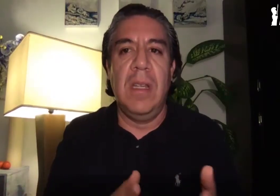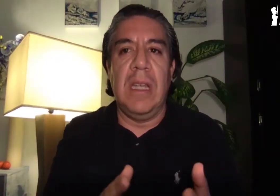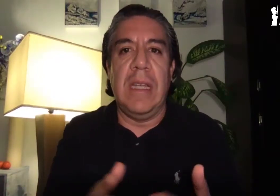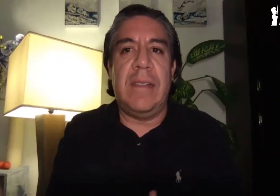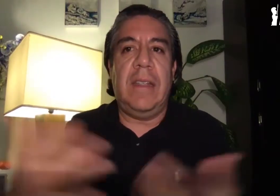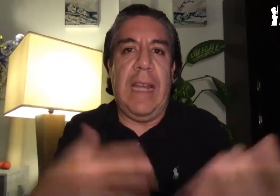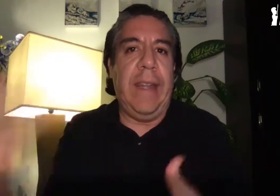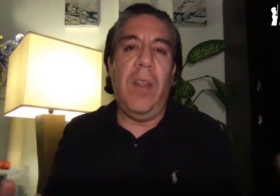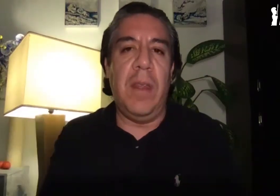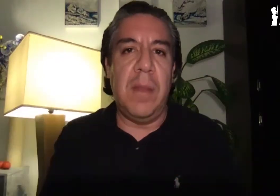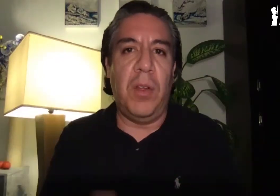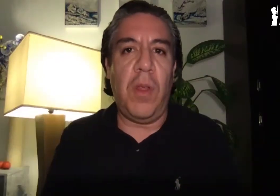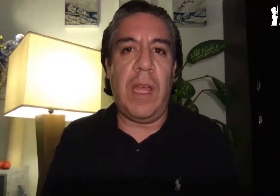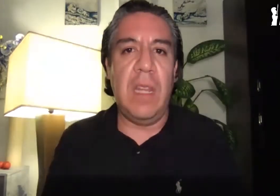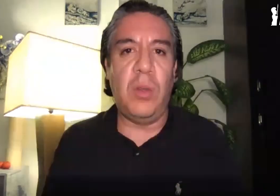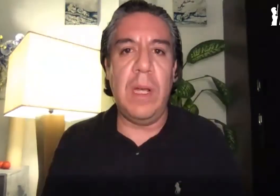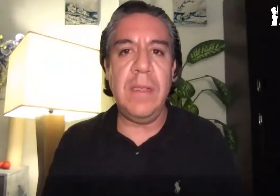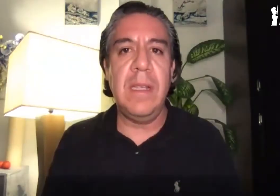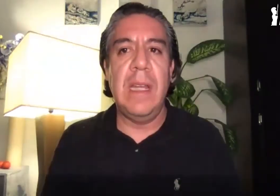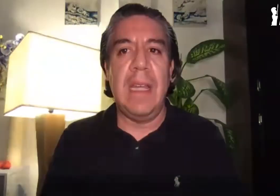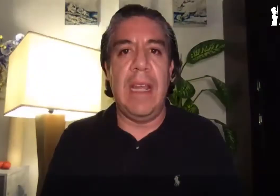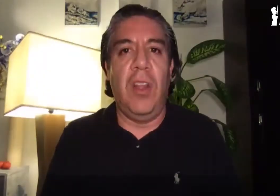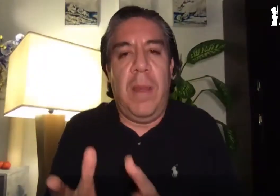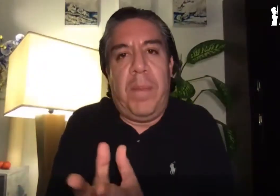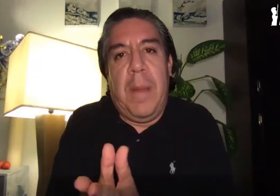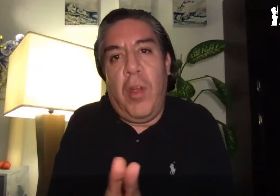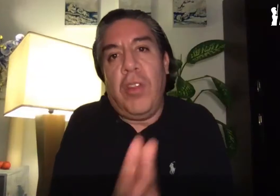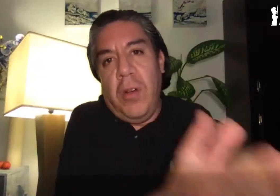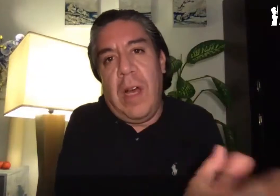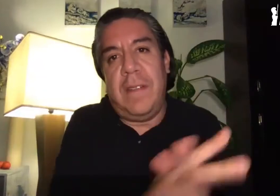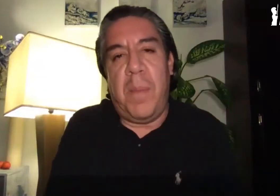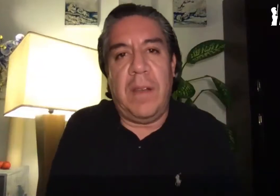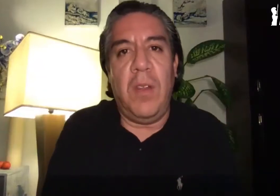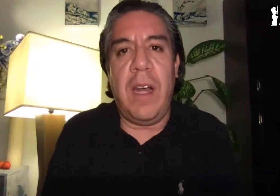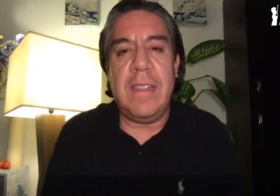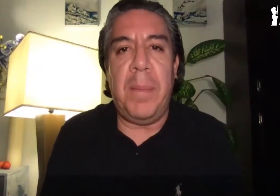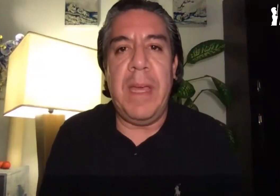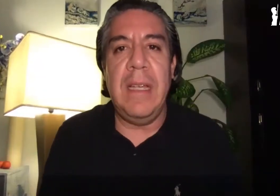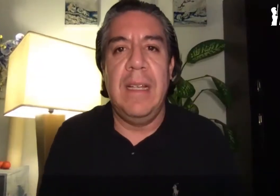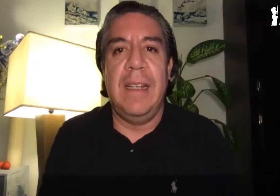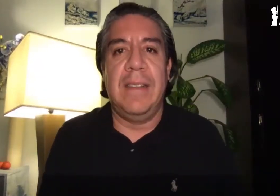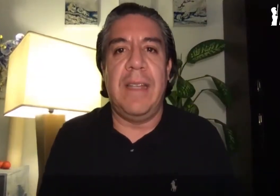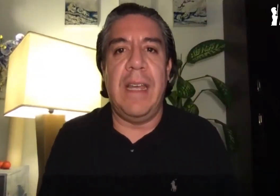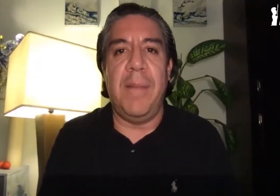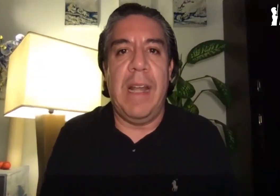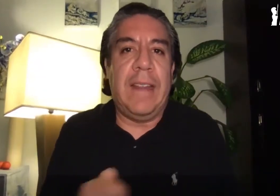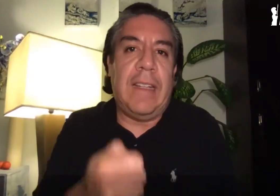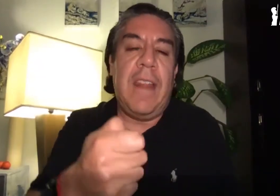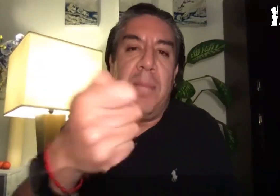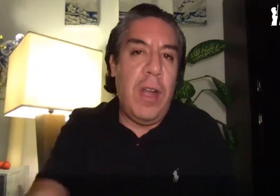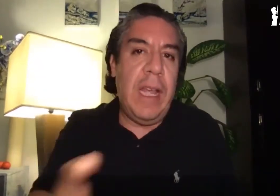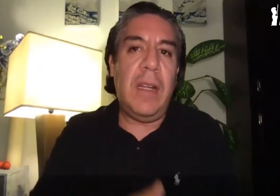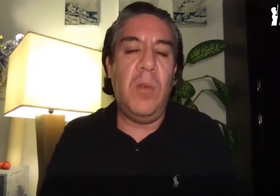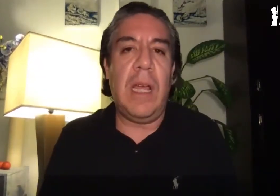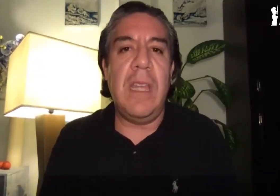peleando y este tiradero de pronto de candidaturas en donde de pronto a este partido RCP se le trata